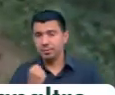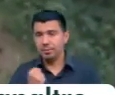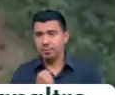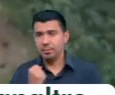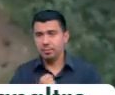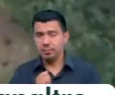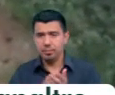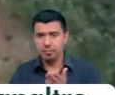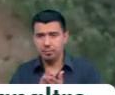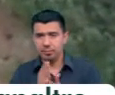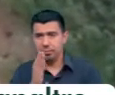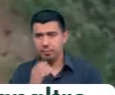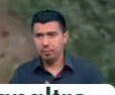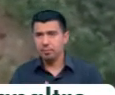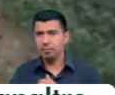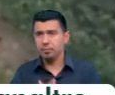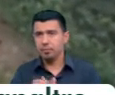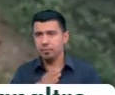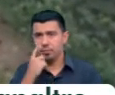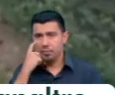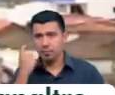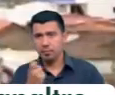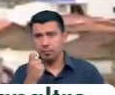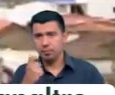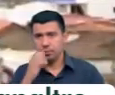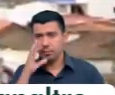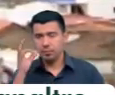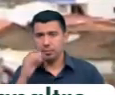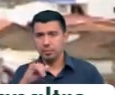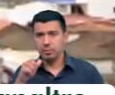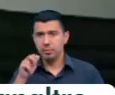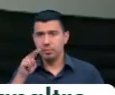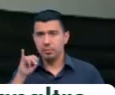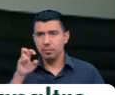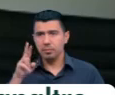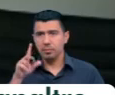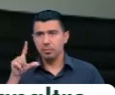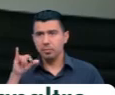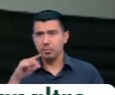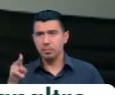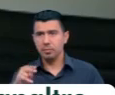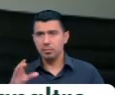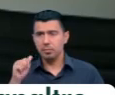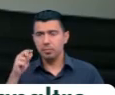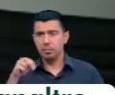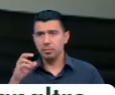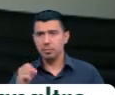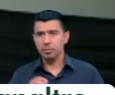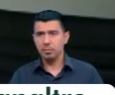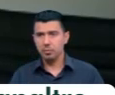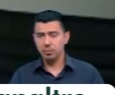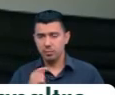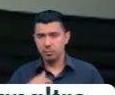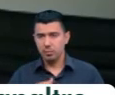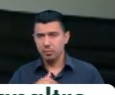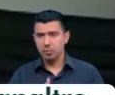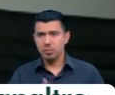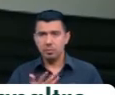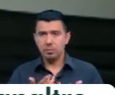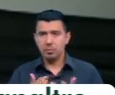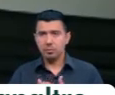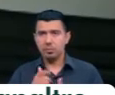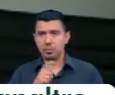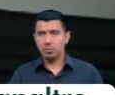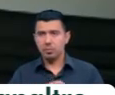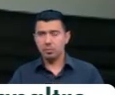para poder continuar con las labores de búsqueda del señor Javier liscano toda vez que nosotros requerimos tiempo para seguir trabajando No